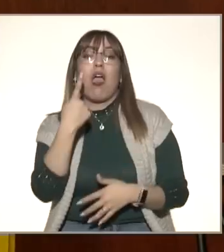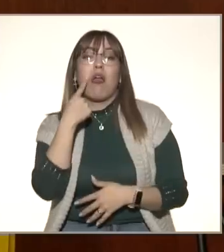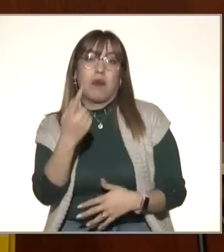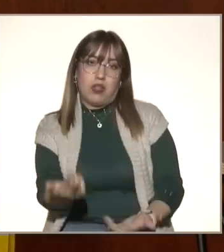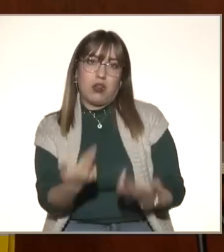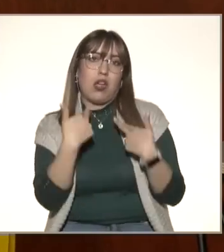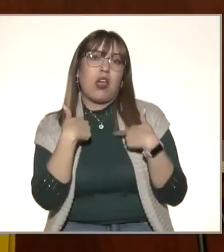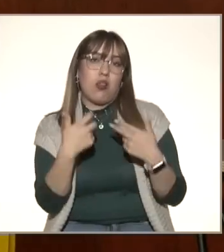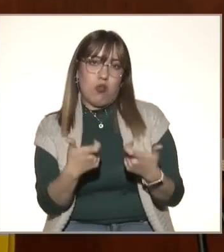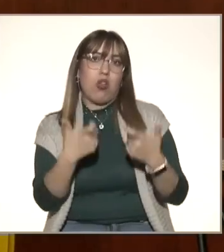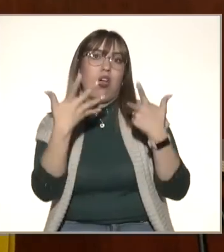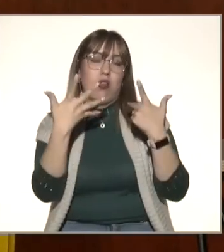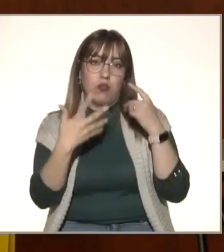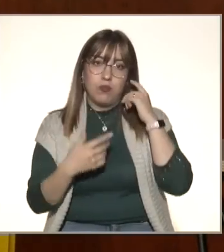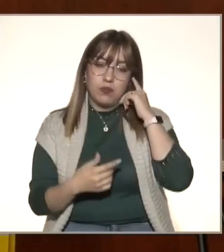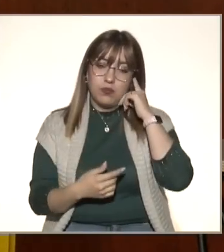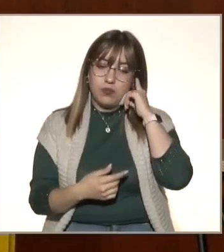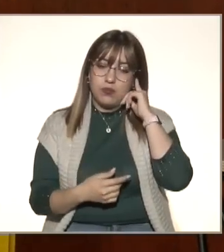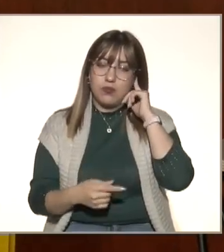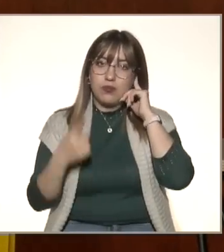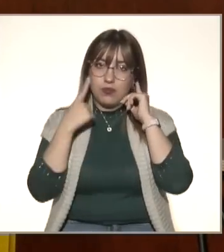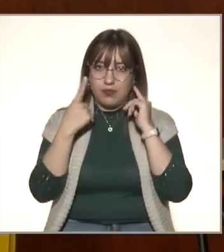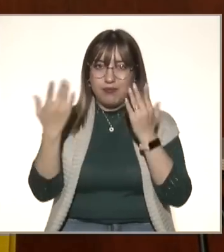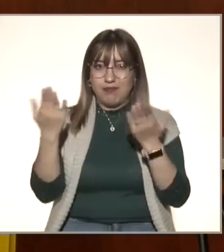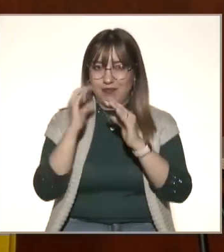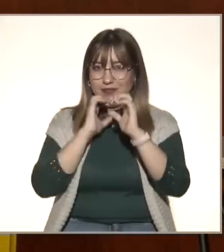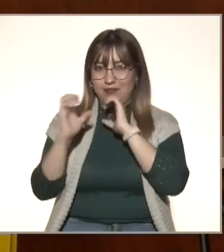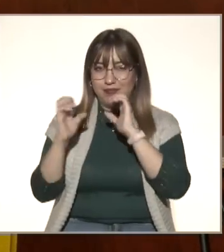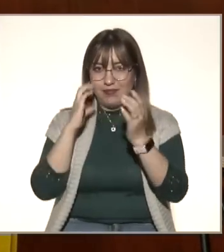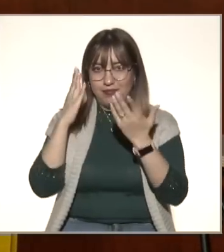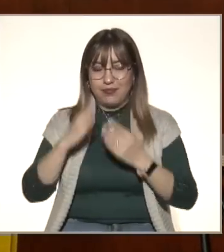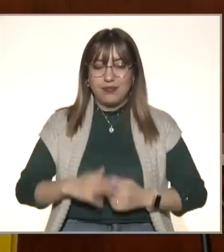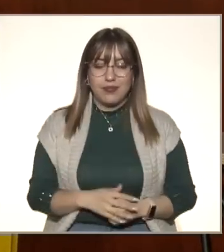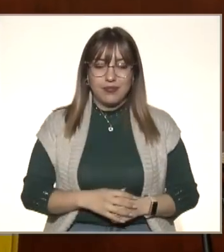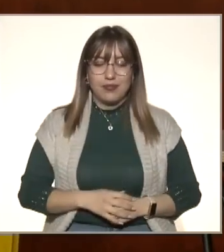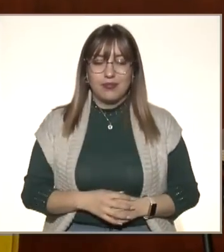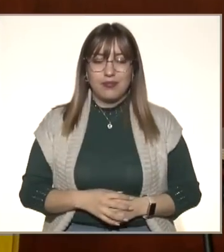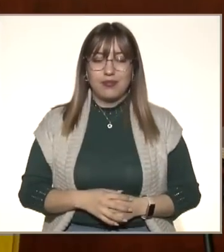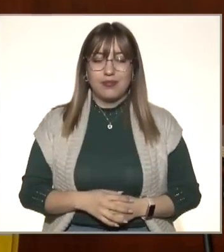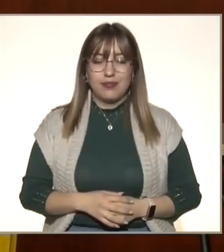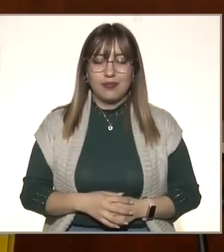regalo que me diste. Sobre esto nos habla Humberto Chávez Mayor. Vamos a verlo y lo comentamos.